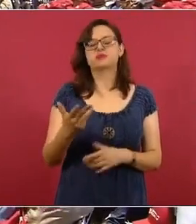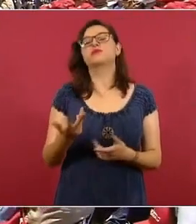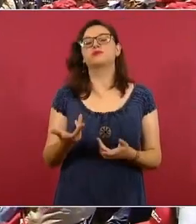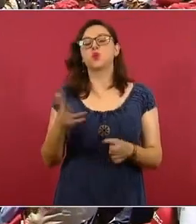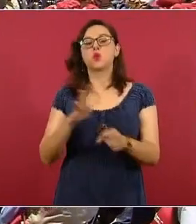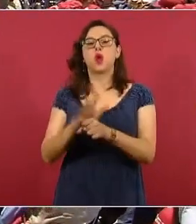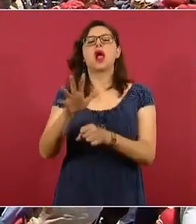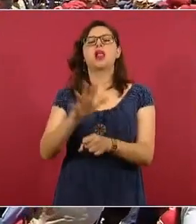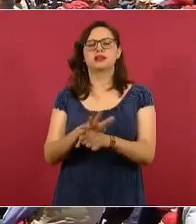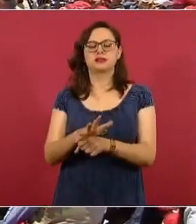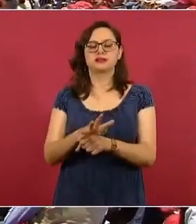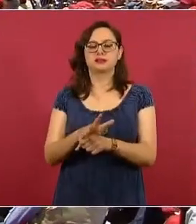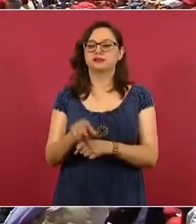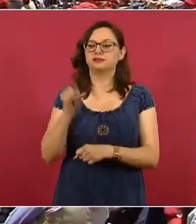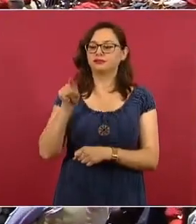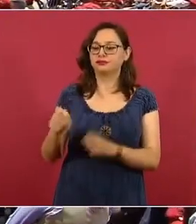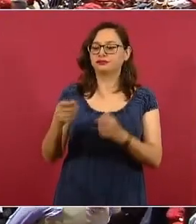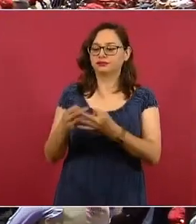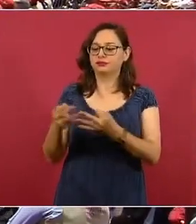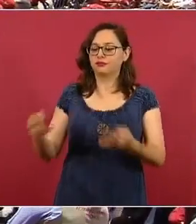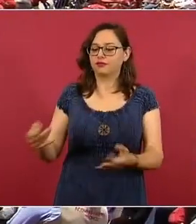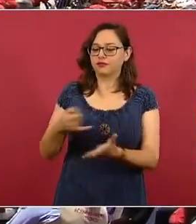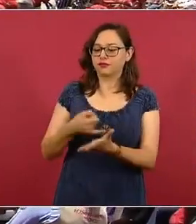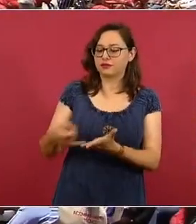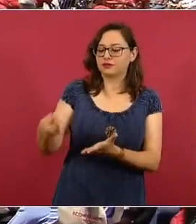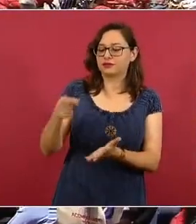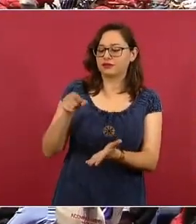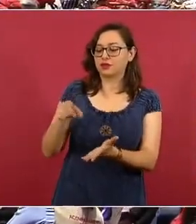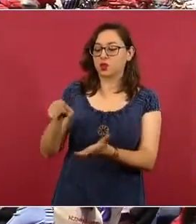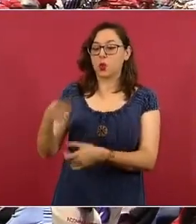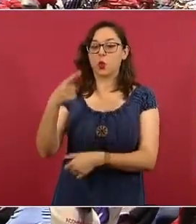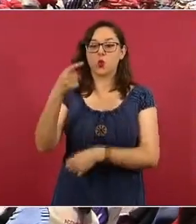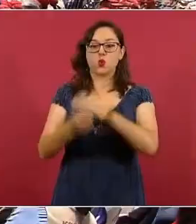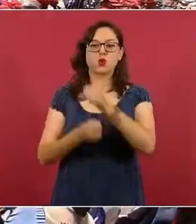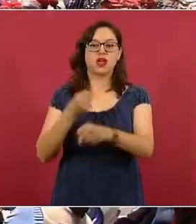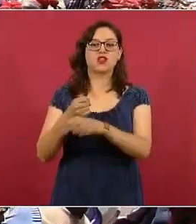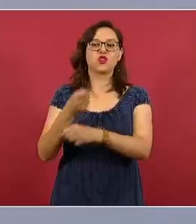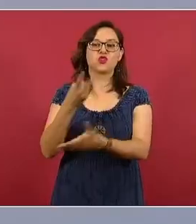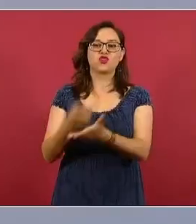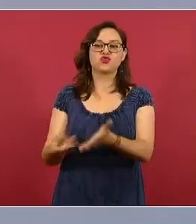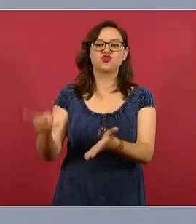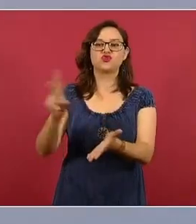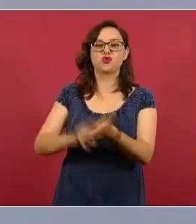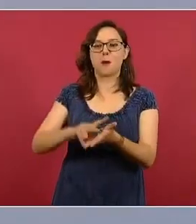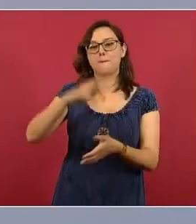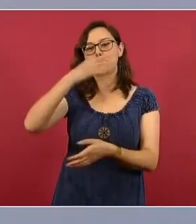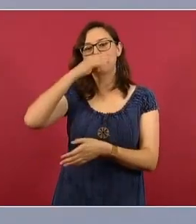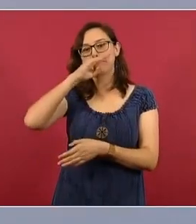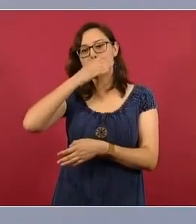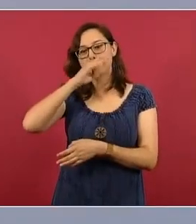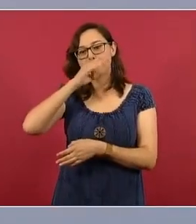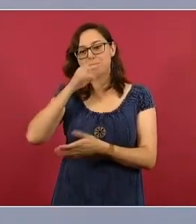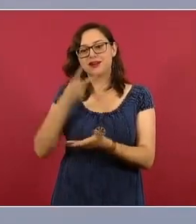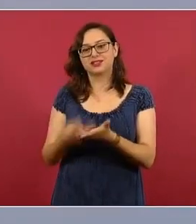incrementó en un año al doble la producción de maíz en